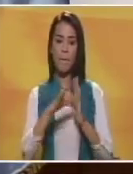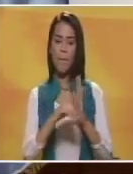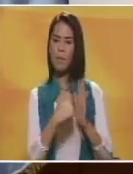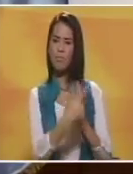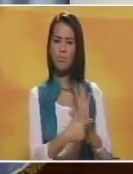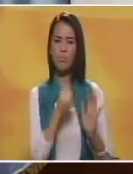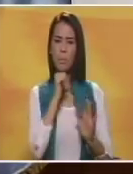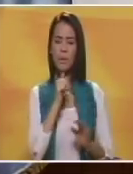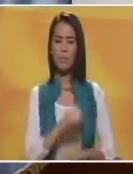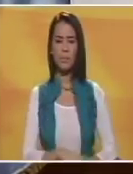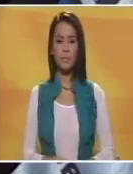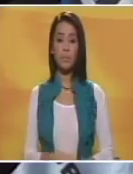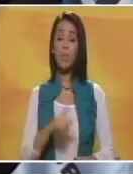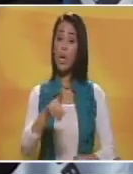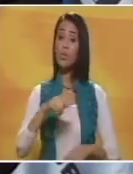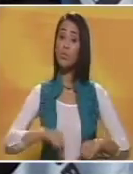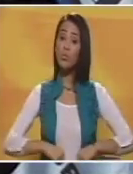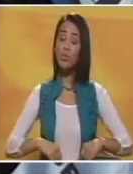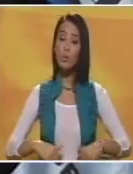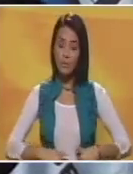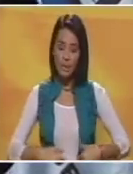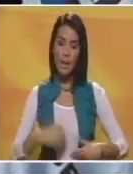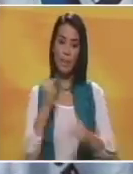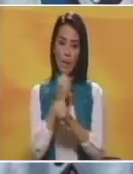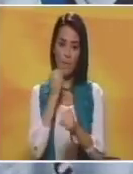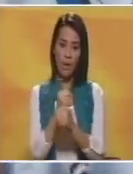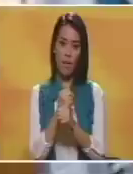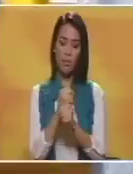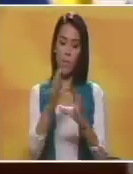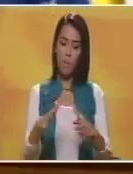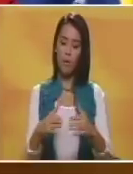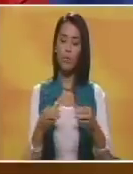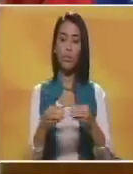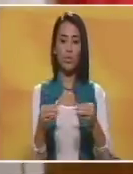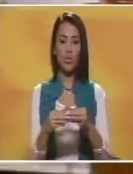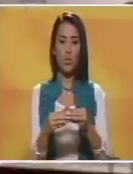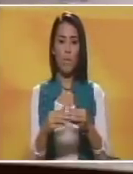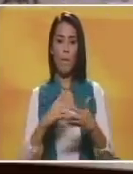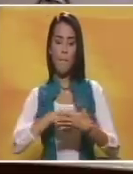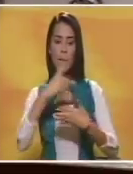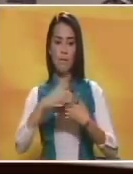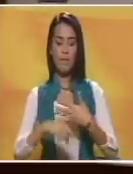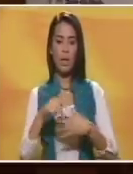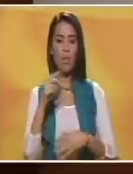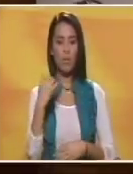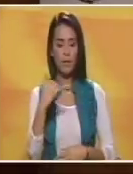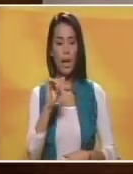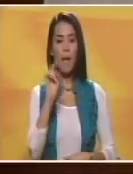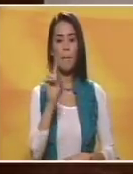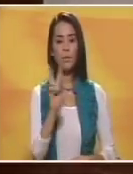que continuarán trabajando con el objetivo de desmantelar todas las tramas de corrupción existentes en el país.